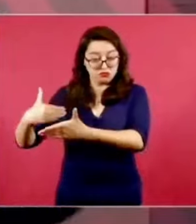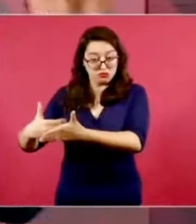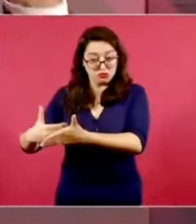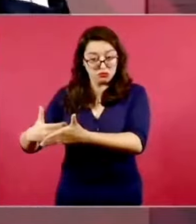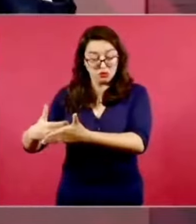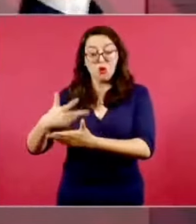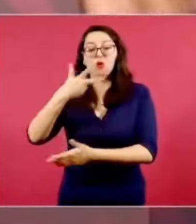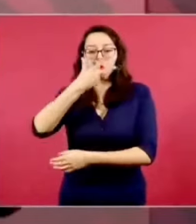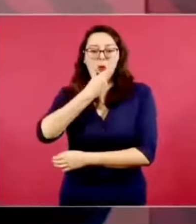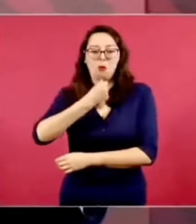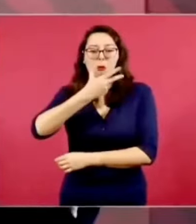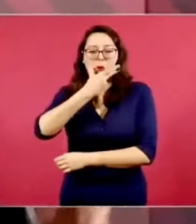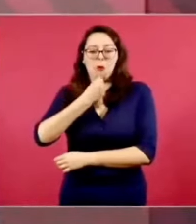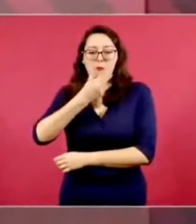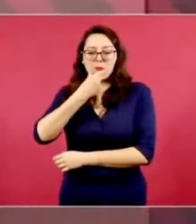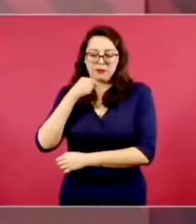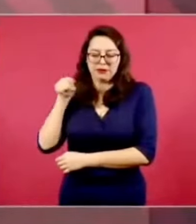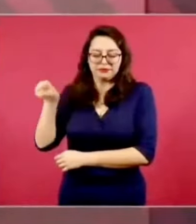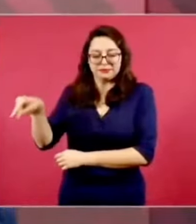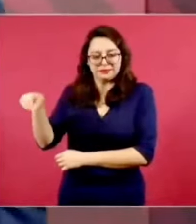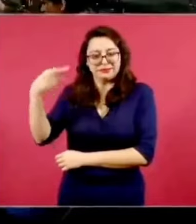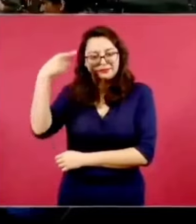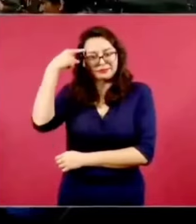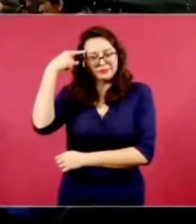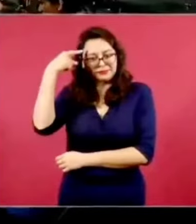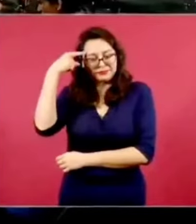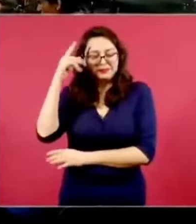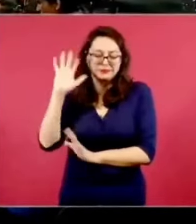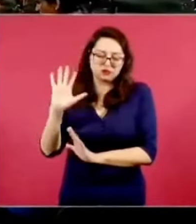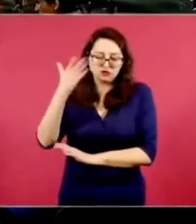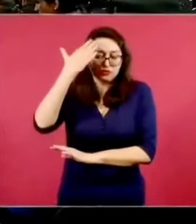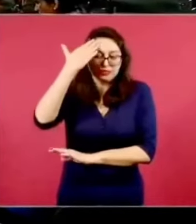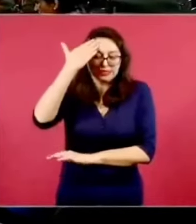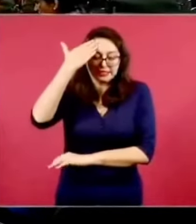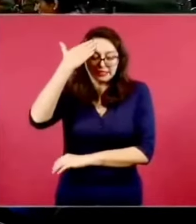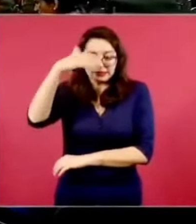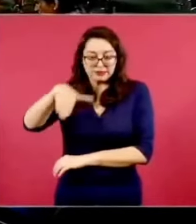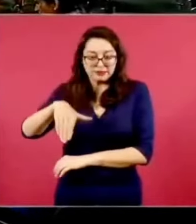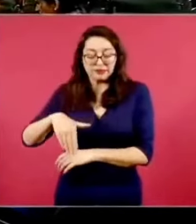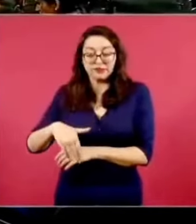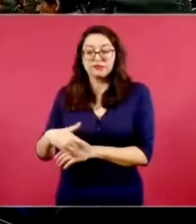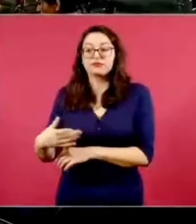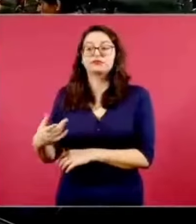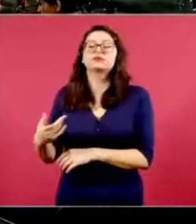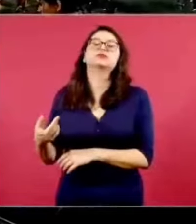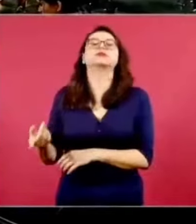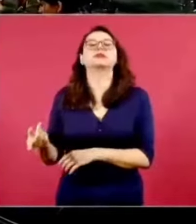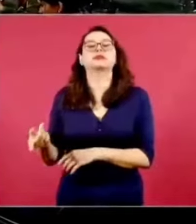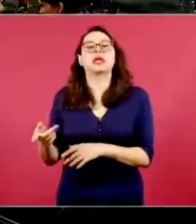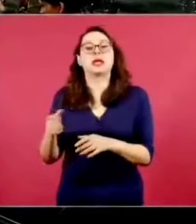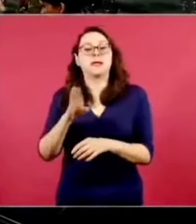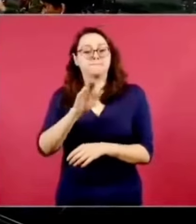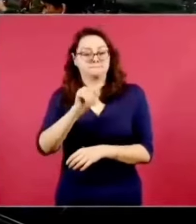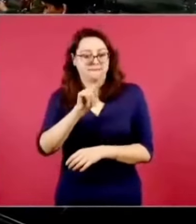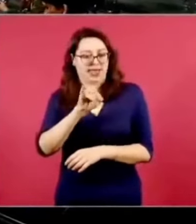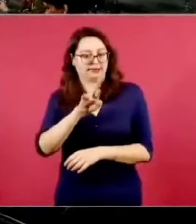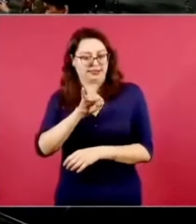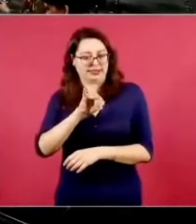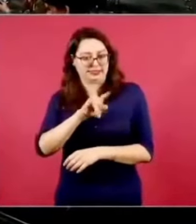que ya me imagino no su pensamiento con el tío de de